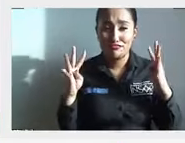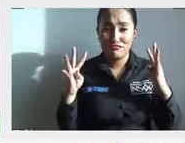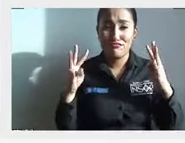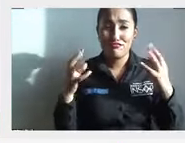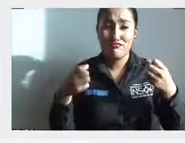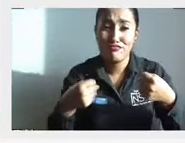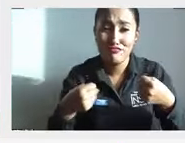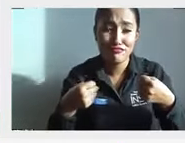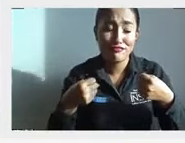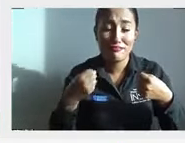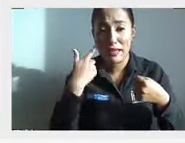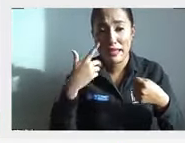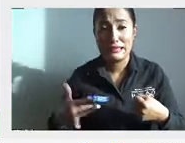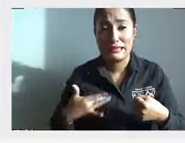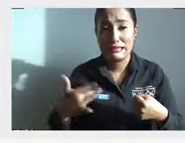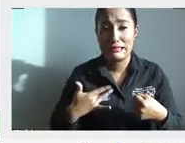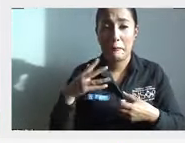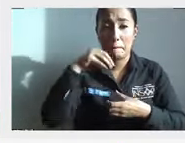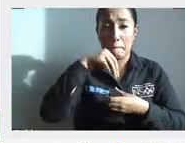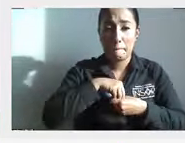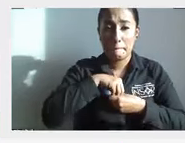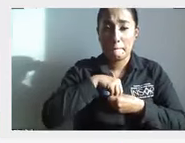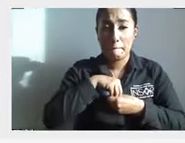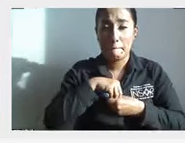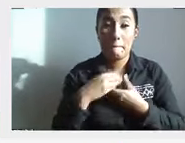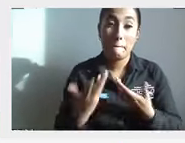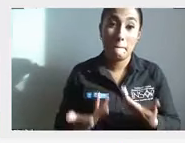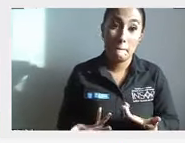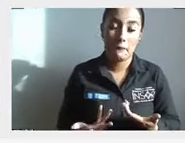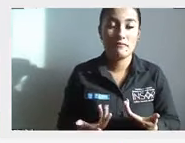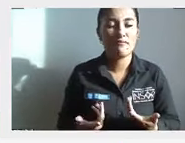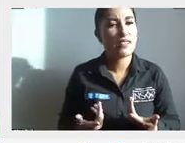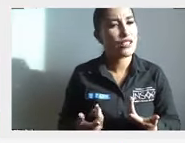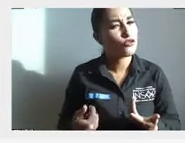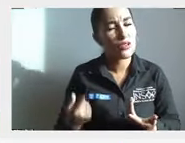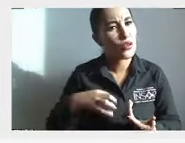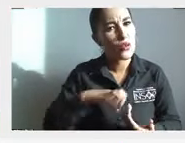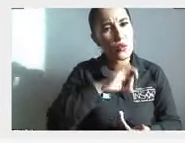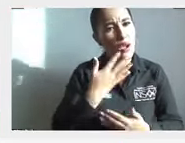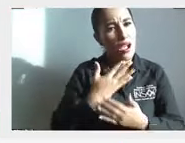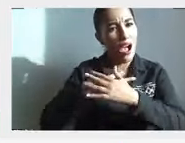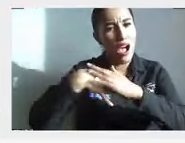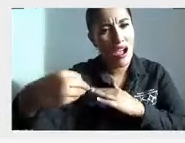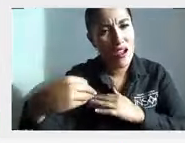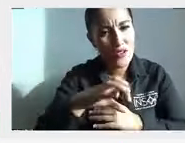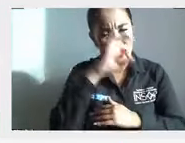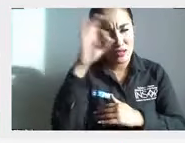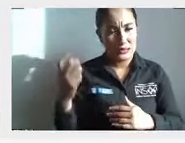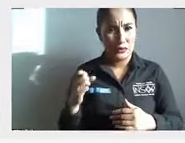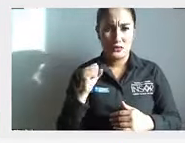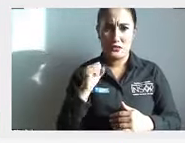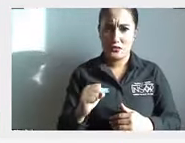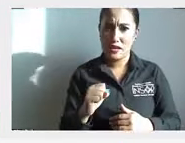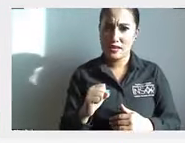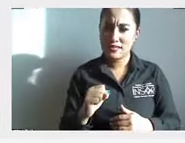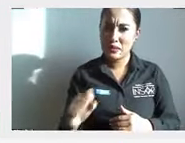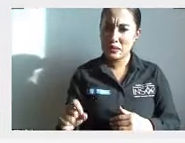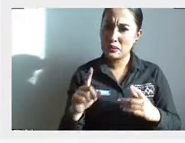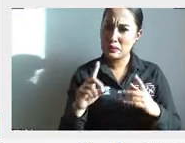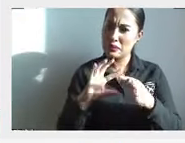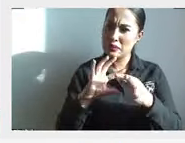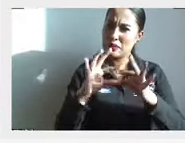encerrados, pero ¿qué pensarían de mi hijo que nunca ha salido de este encierro? ¿Sí? Y eso es muy fuerte, o sea, eso me hace, me